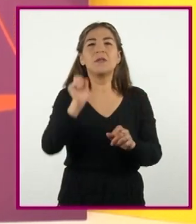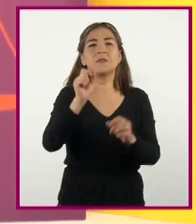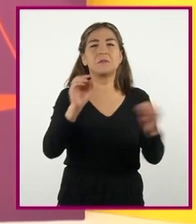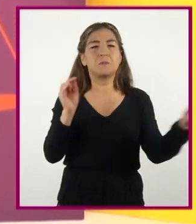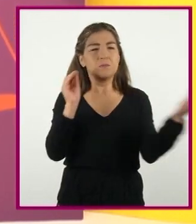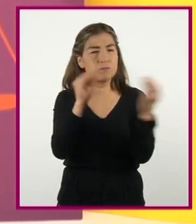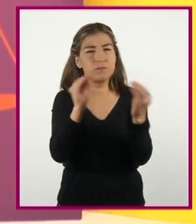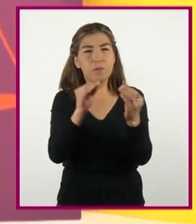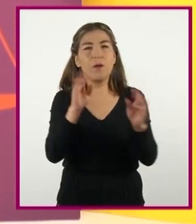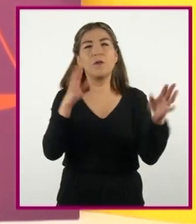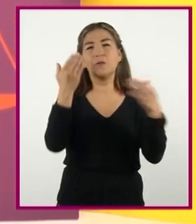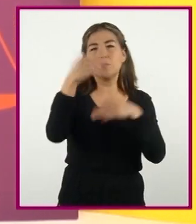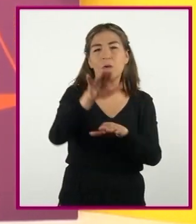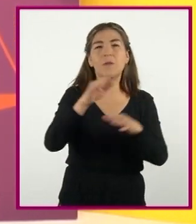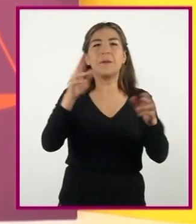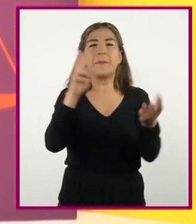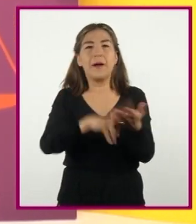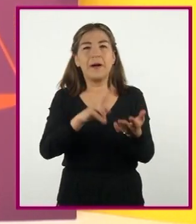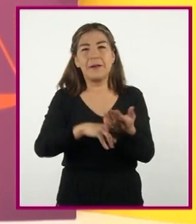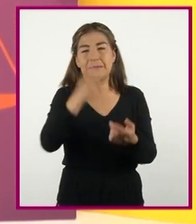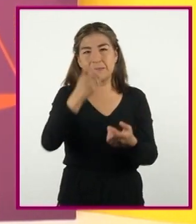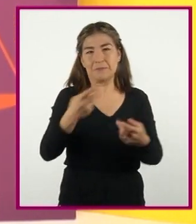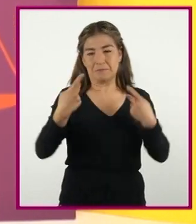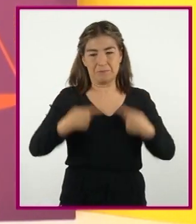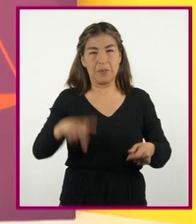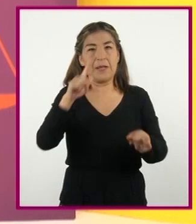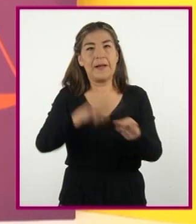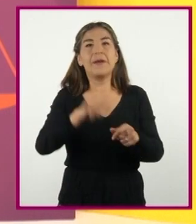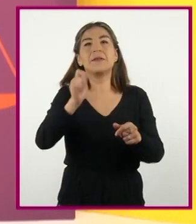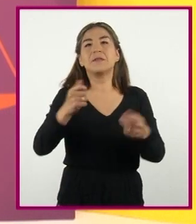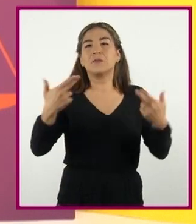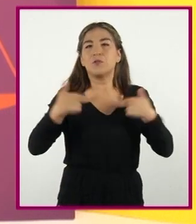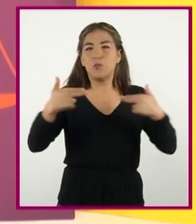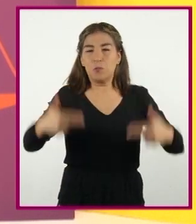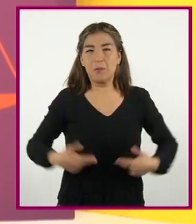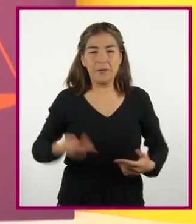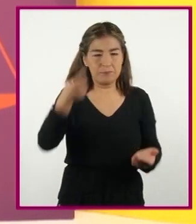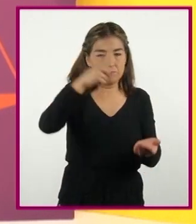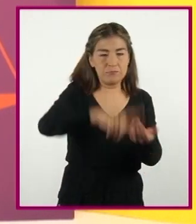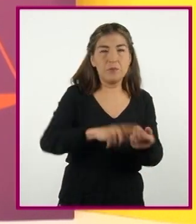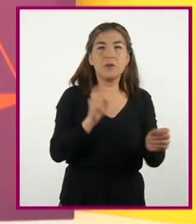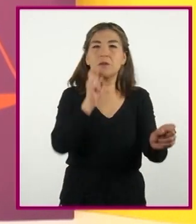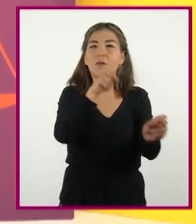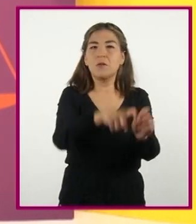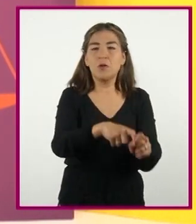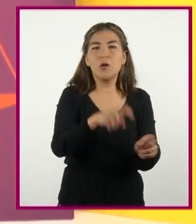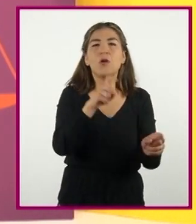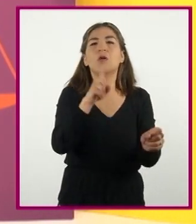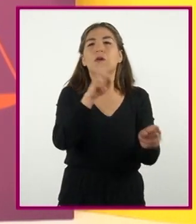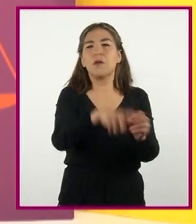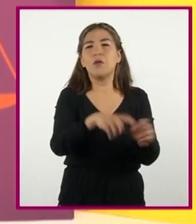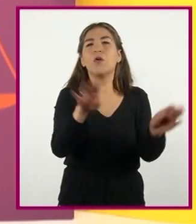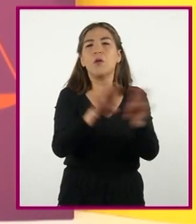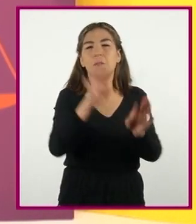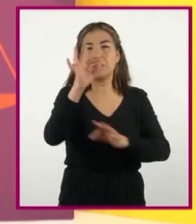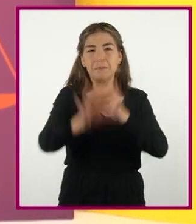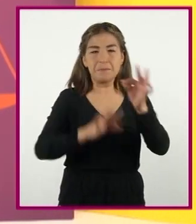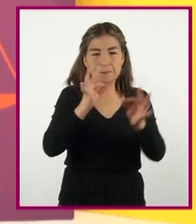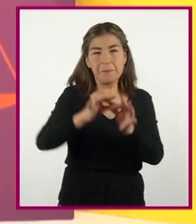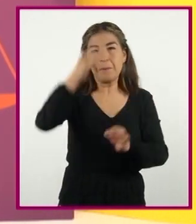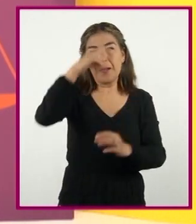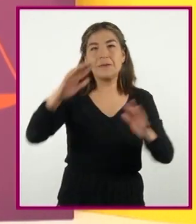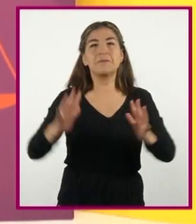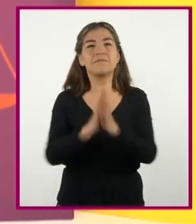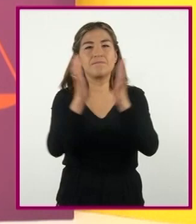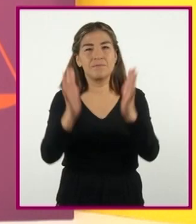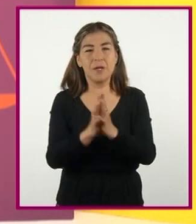y valores en los que se fundamenta nuestra pertenencia a la humanidad, en los que podremos sostener compromisos para participar en